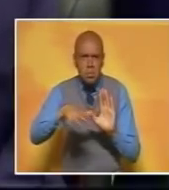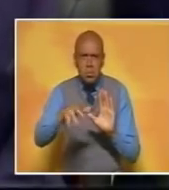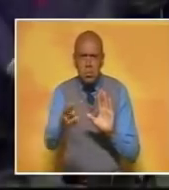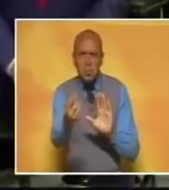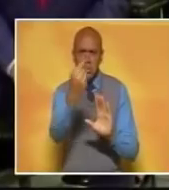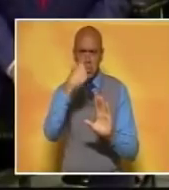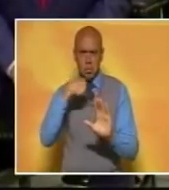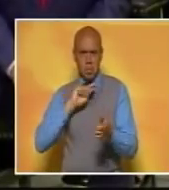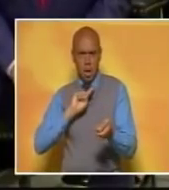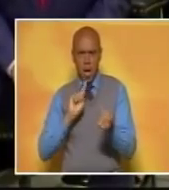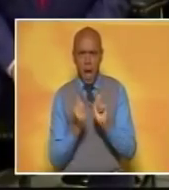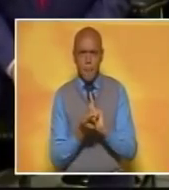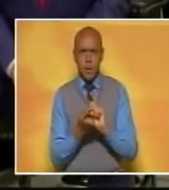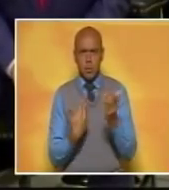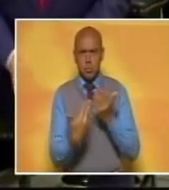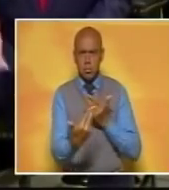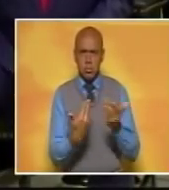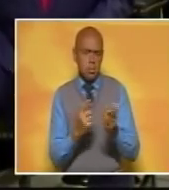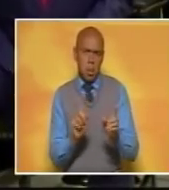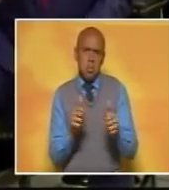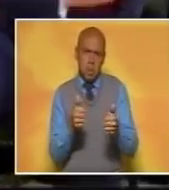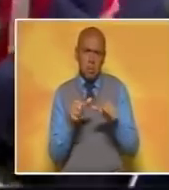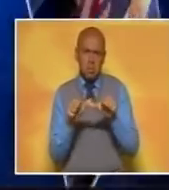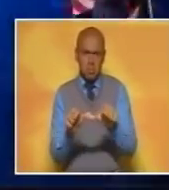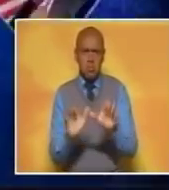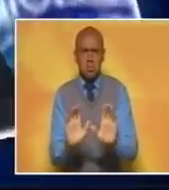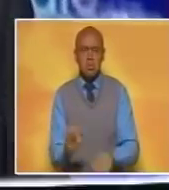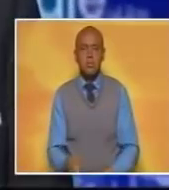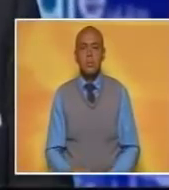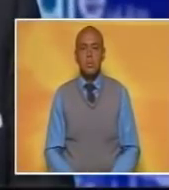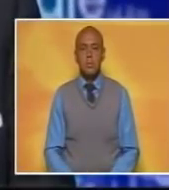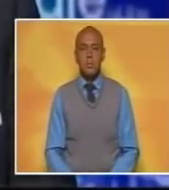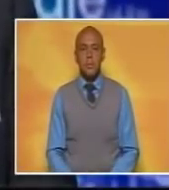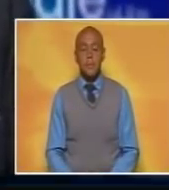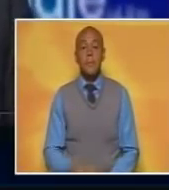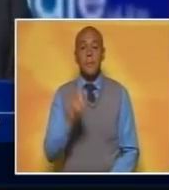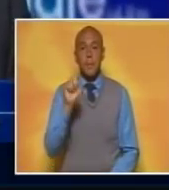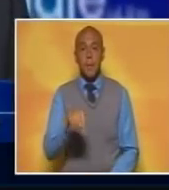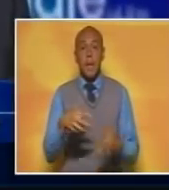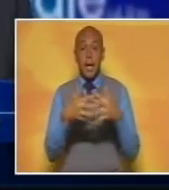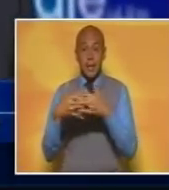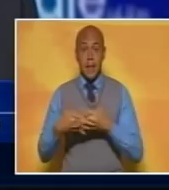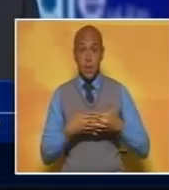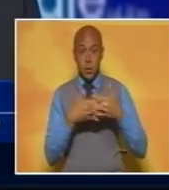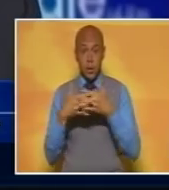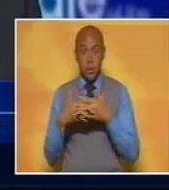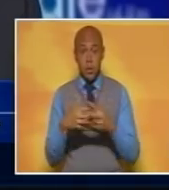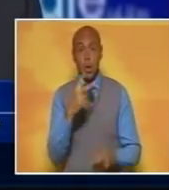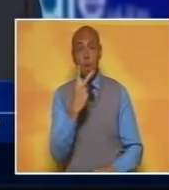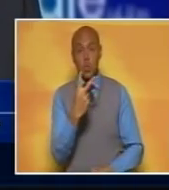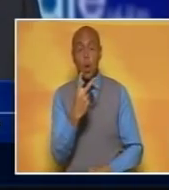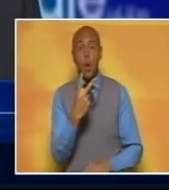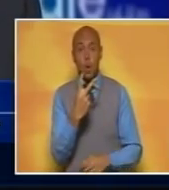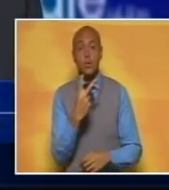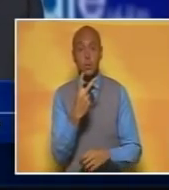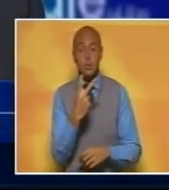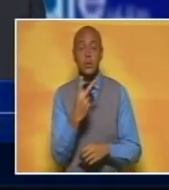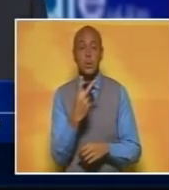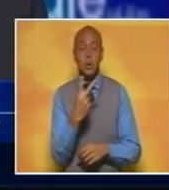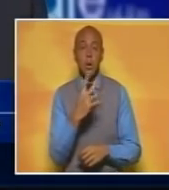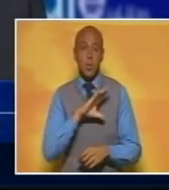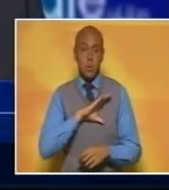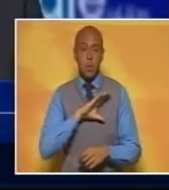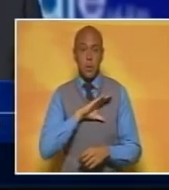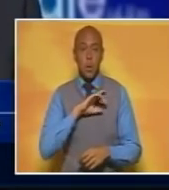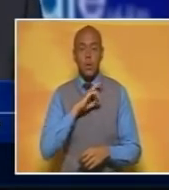en las relaciones internacionales. En Estados Unidos, 2 socios del abogado privado del presidente